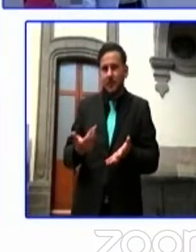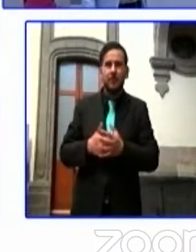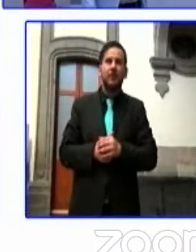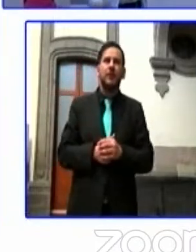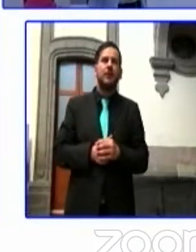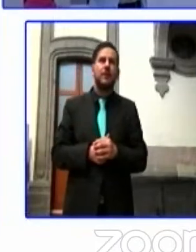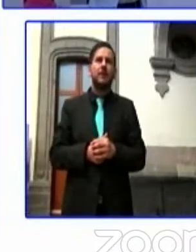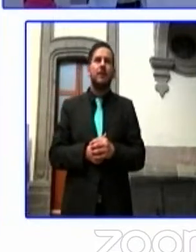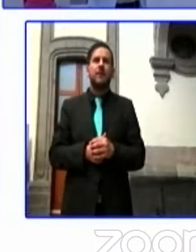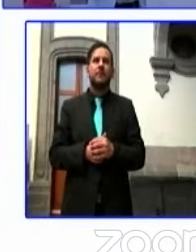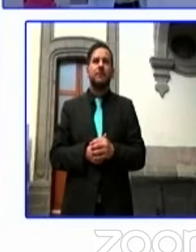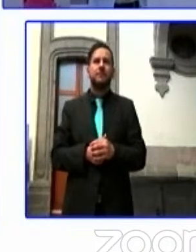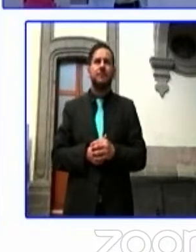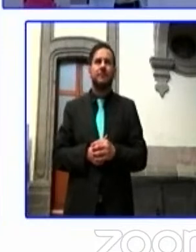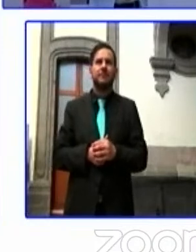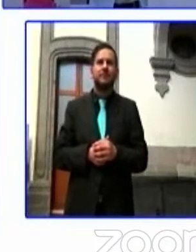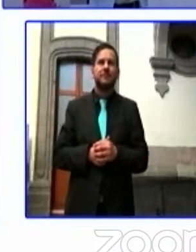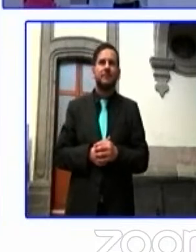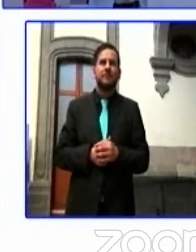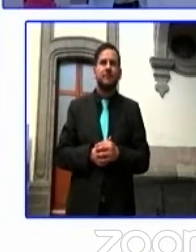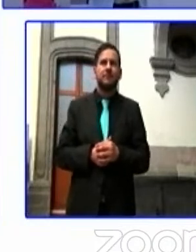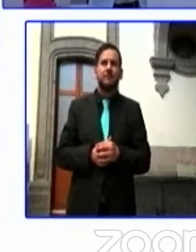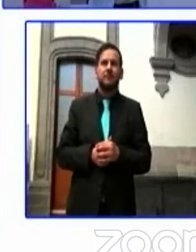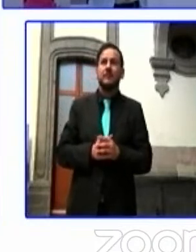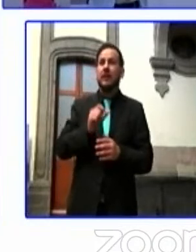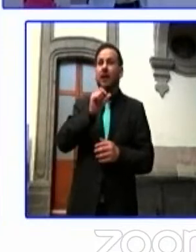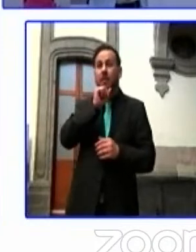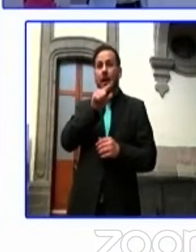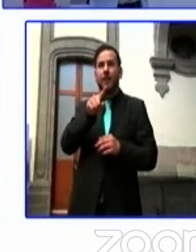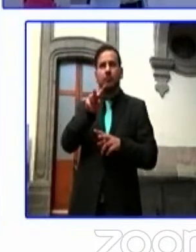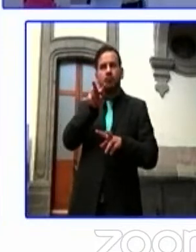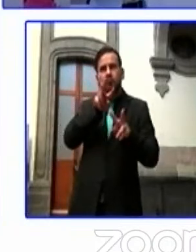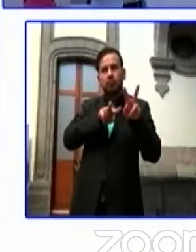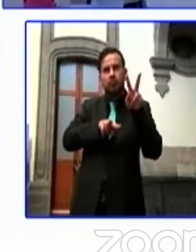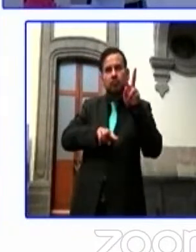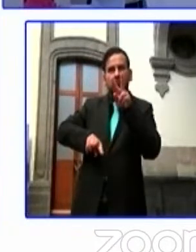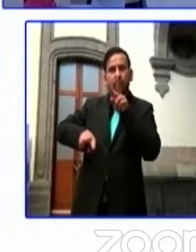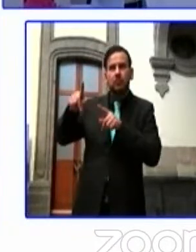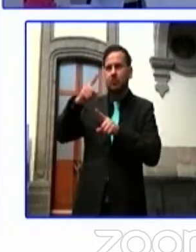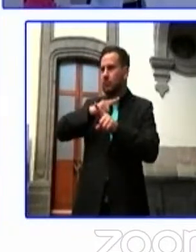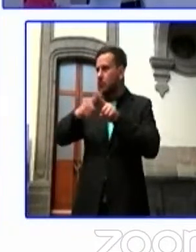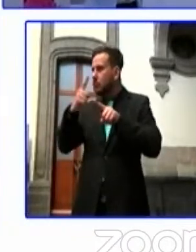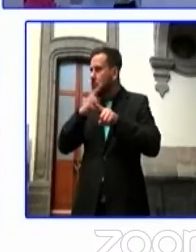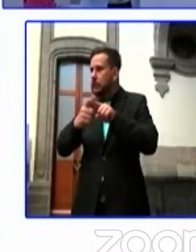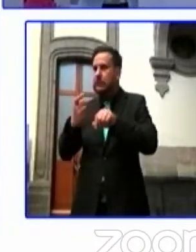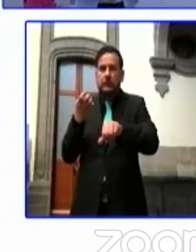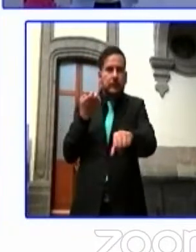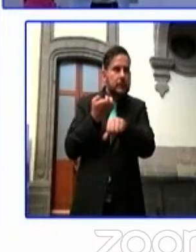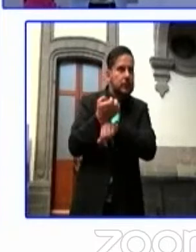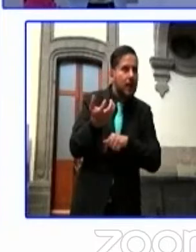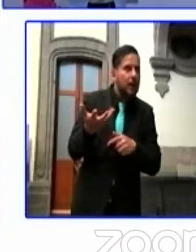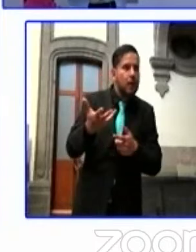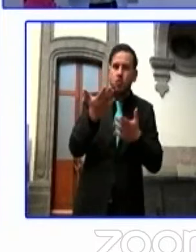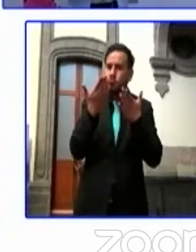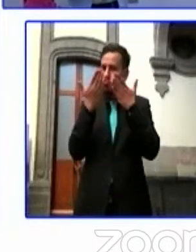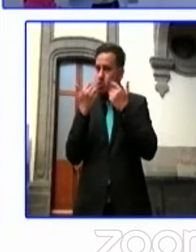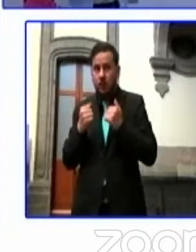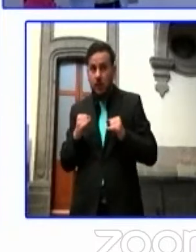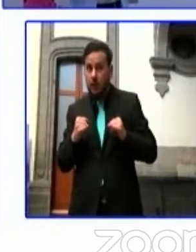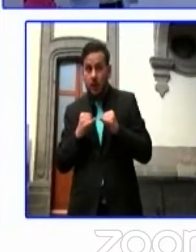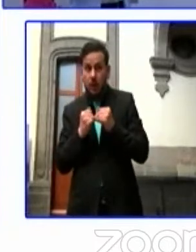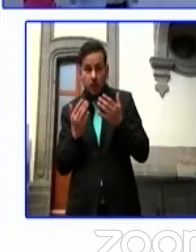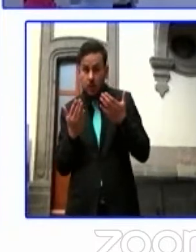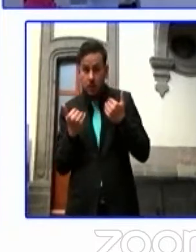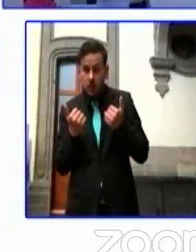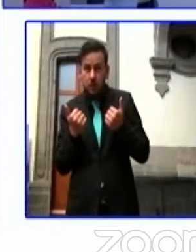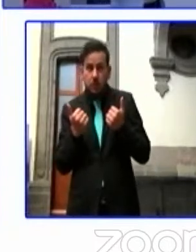Y lamentablemente lo que observamos es que en los estados Y en donde no hay institutos,